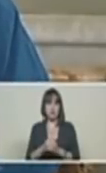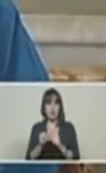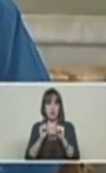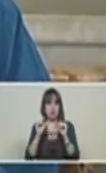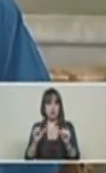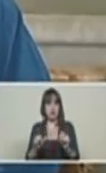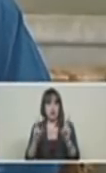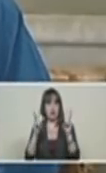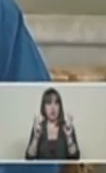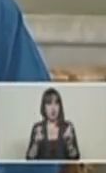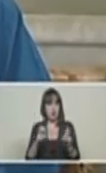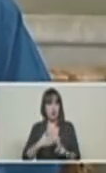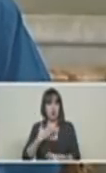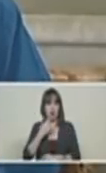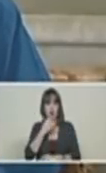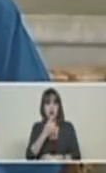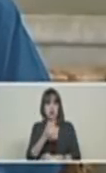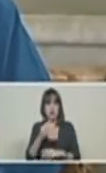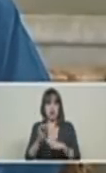decir que ha funcionado